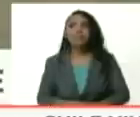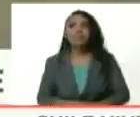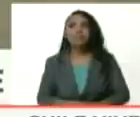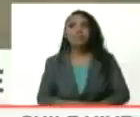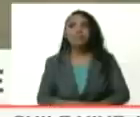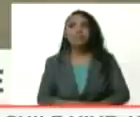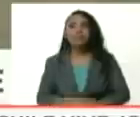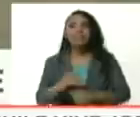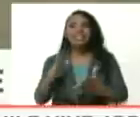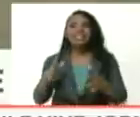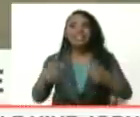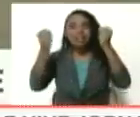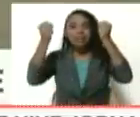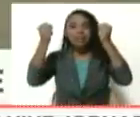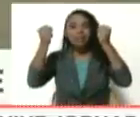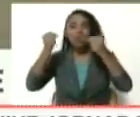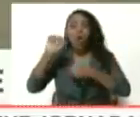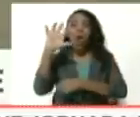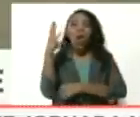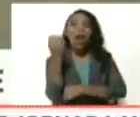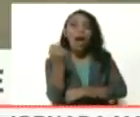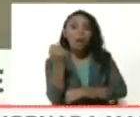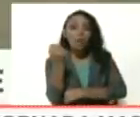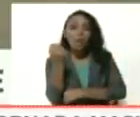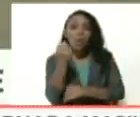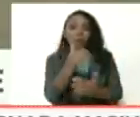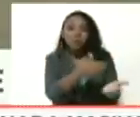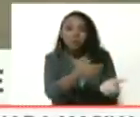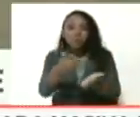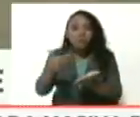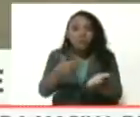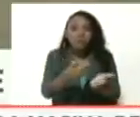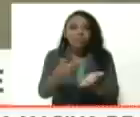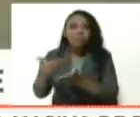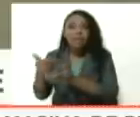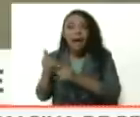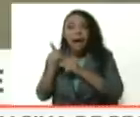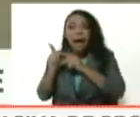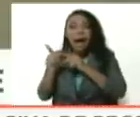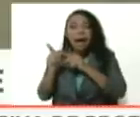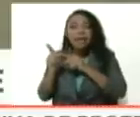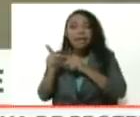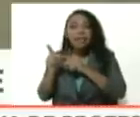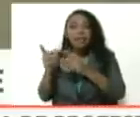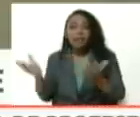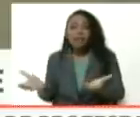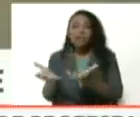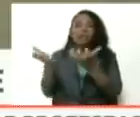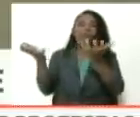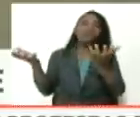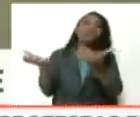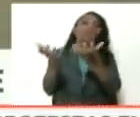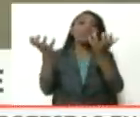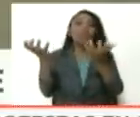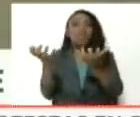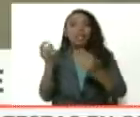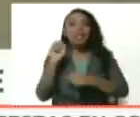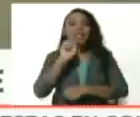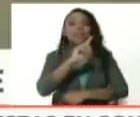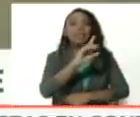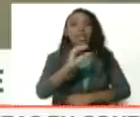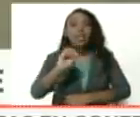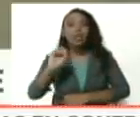Se salvaron, logramos sacar de ese fuego voraz